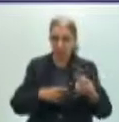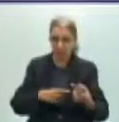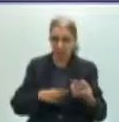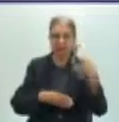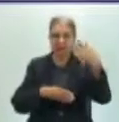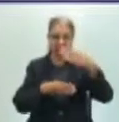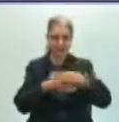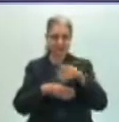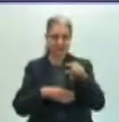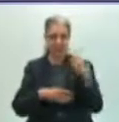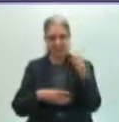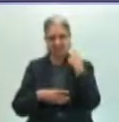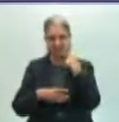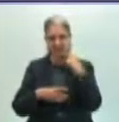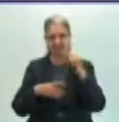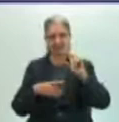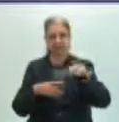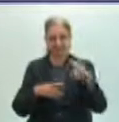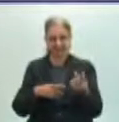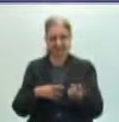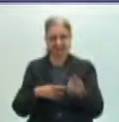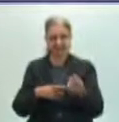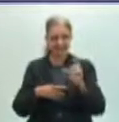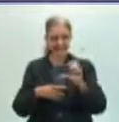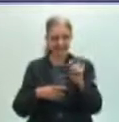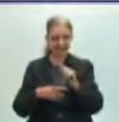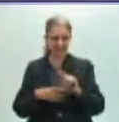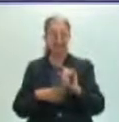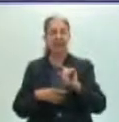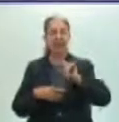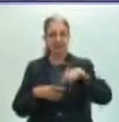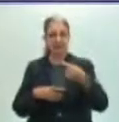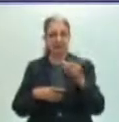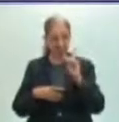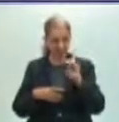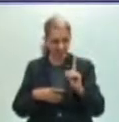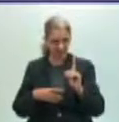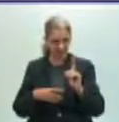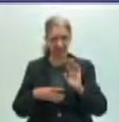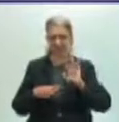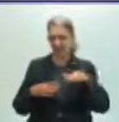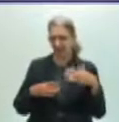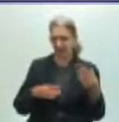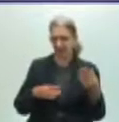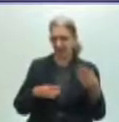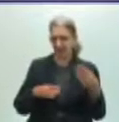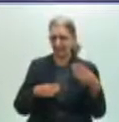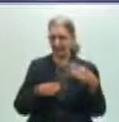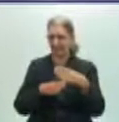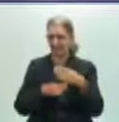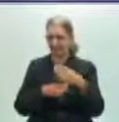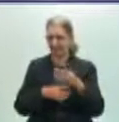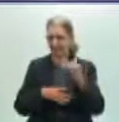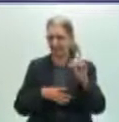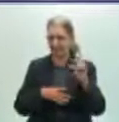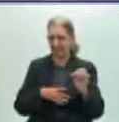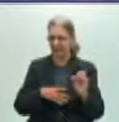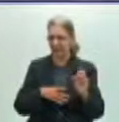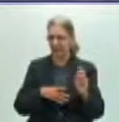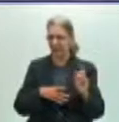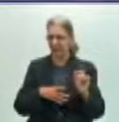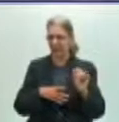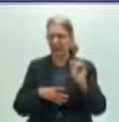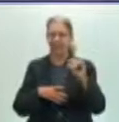años y más tarde determinar la media aritmética y la mediana de los votos a favor de estos